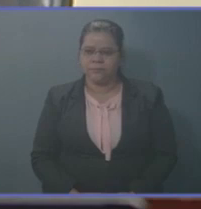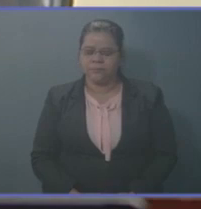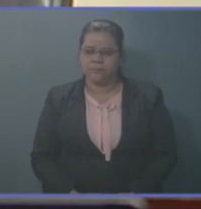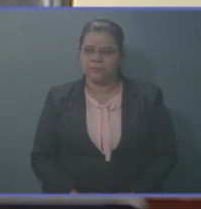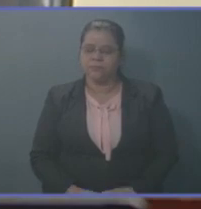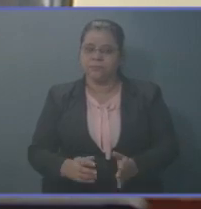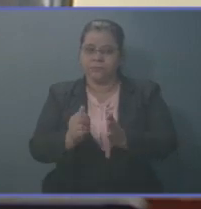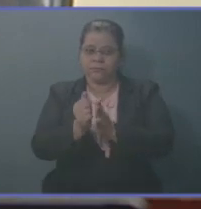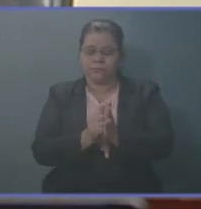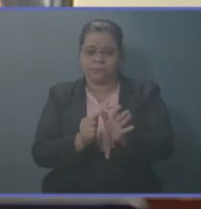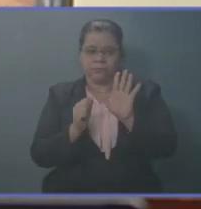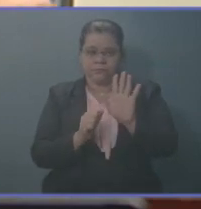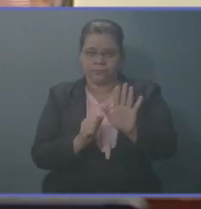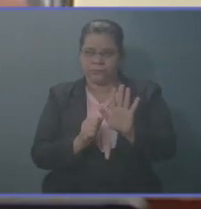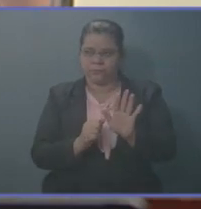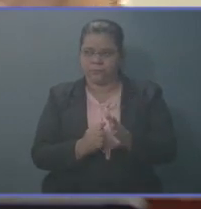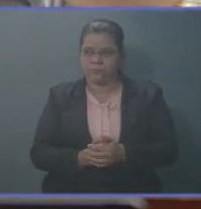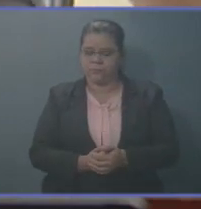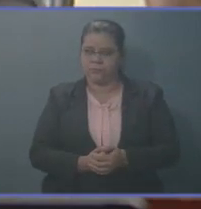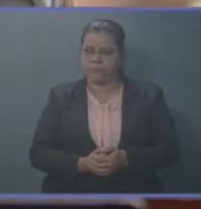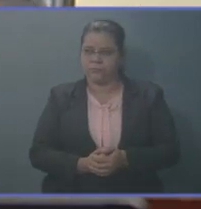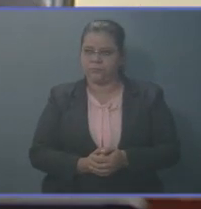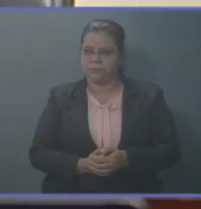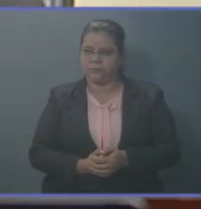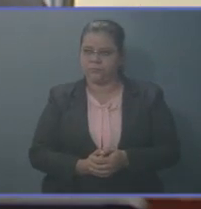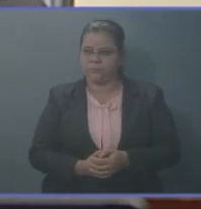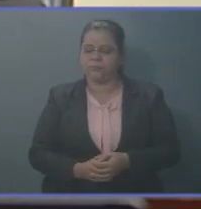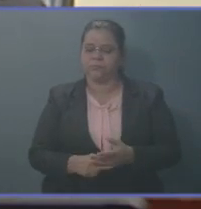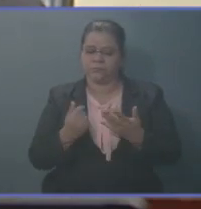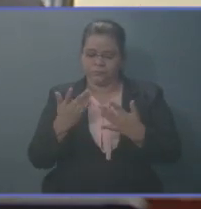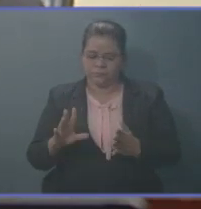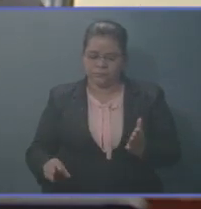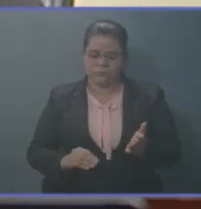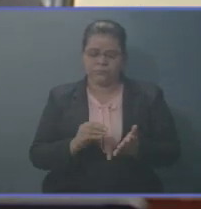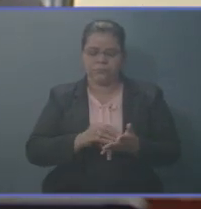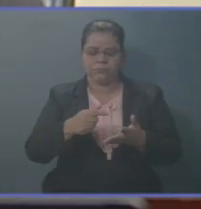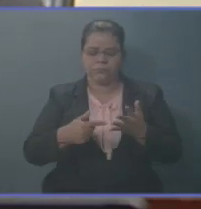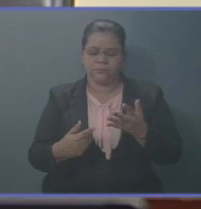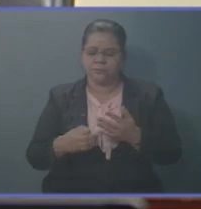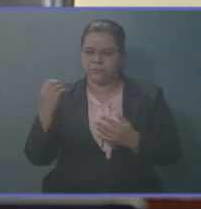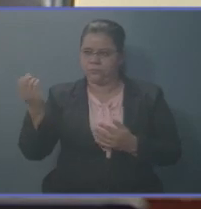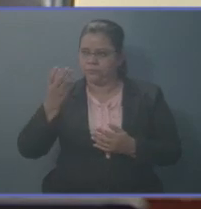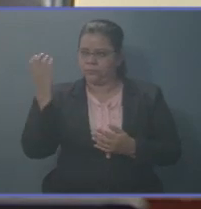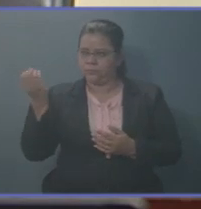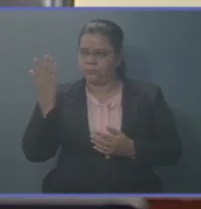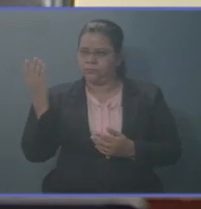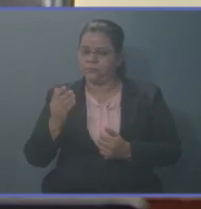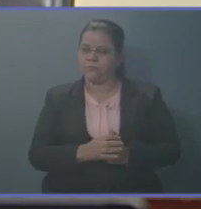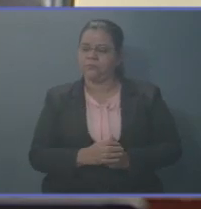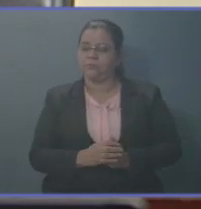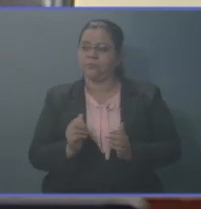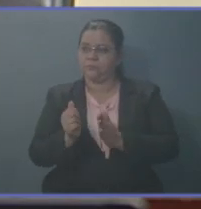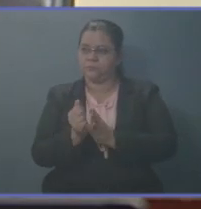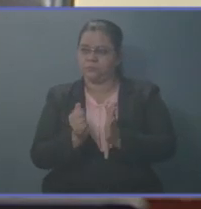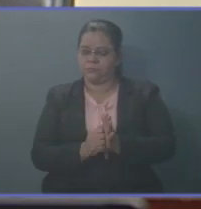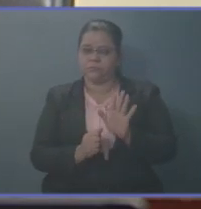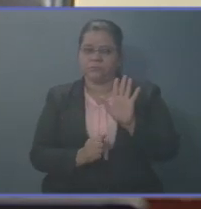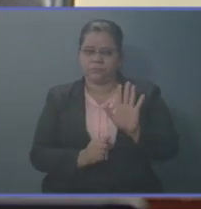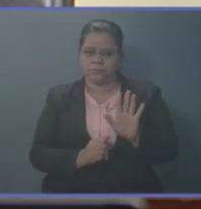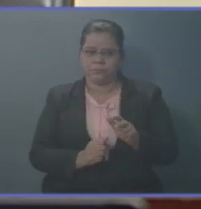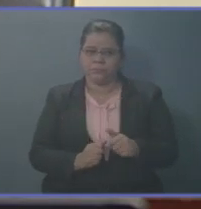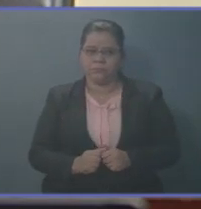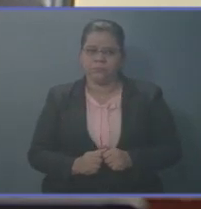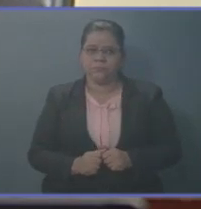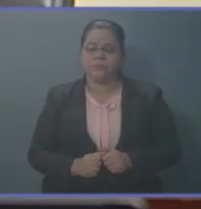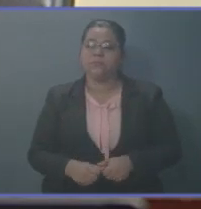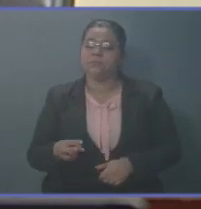Artículo 5, por el 4 que aparece aquí porque ya está en la ley de emergencia. Diría así el artículo 5.